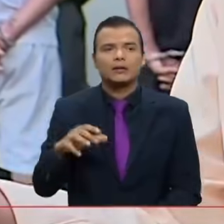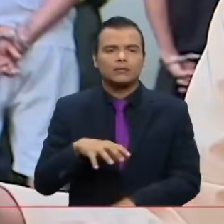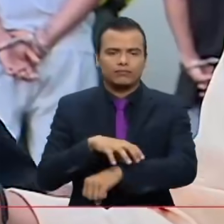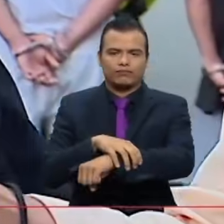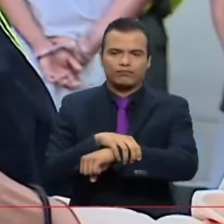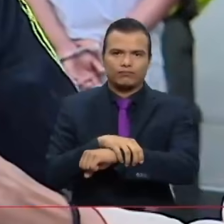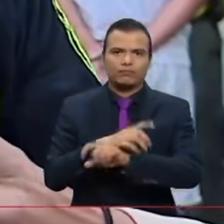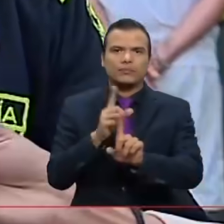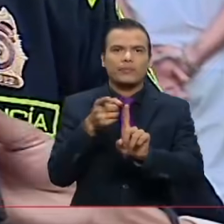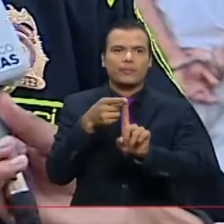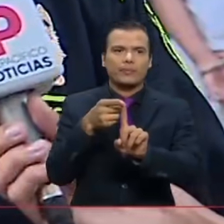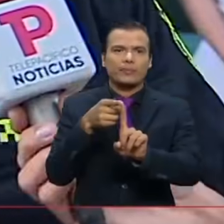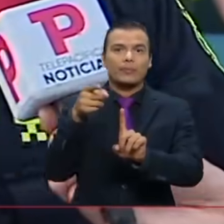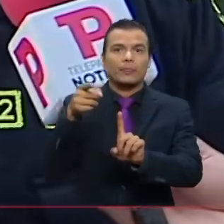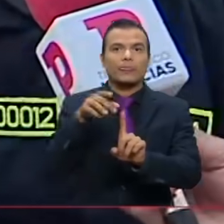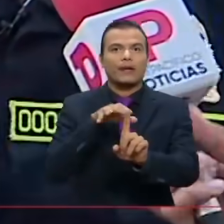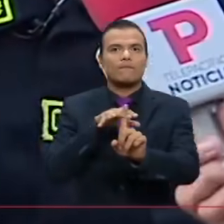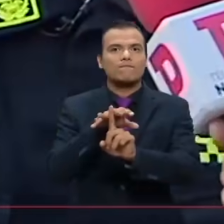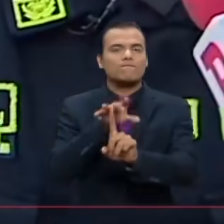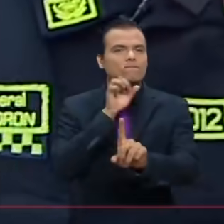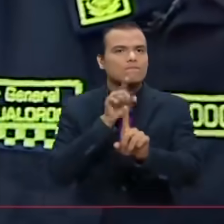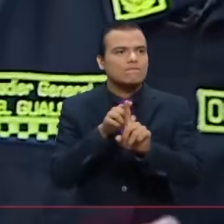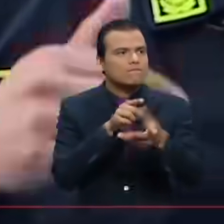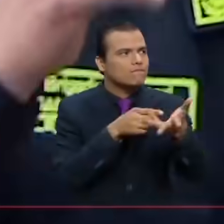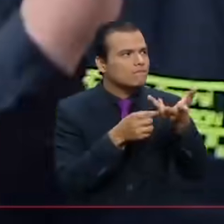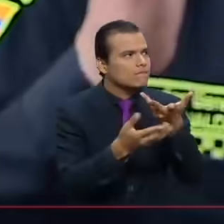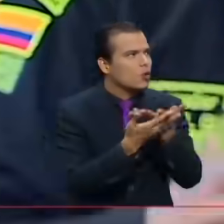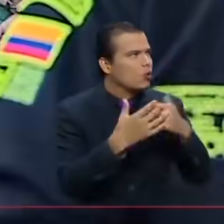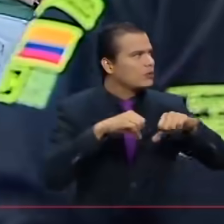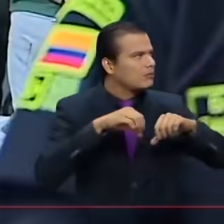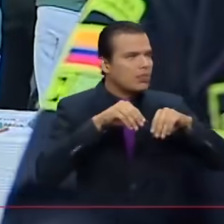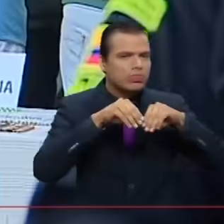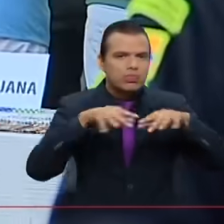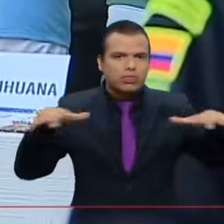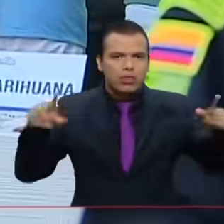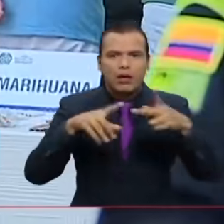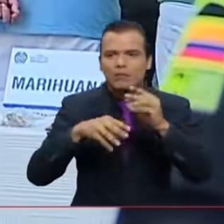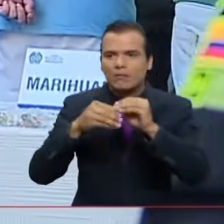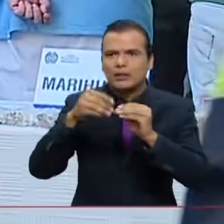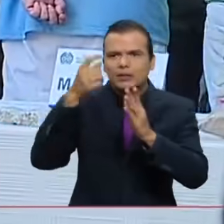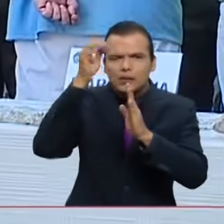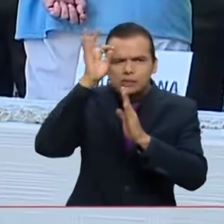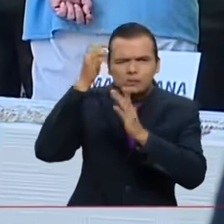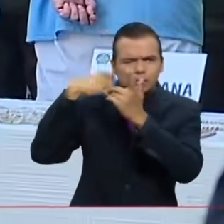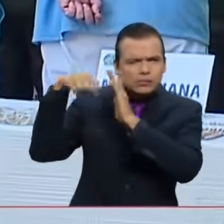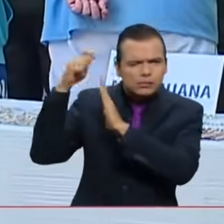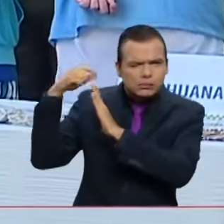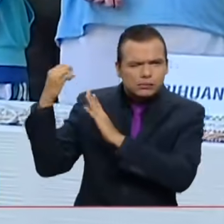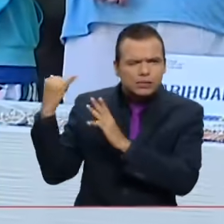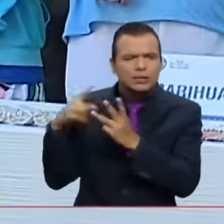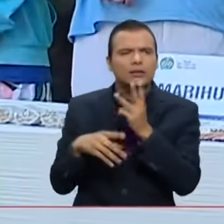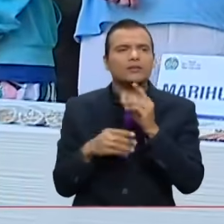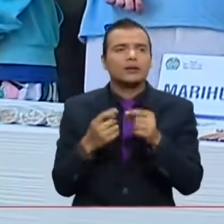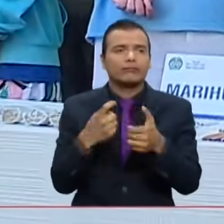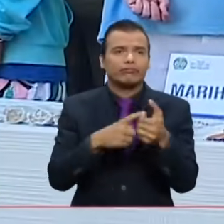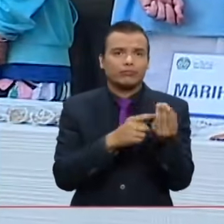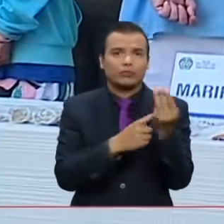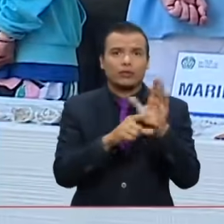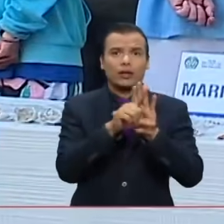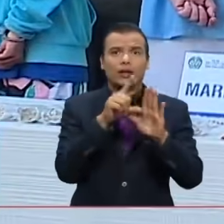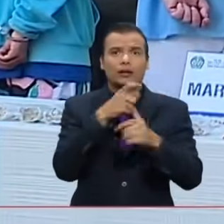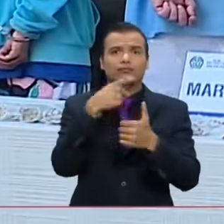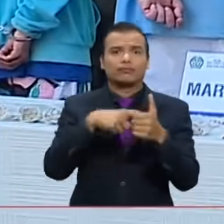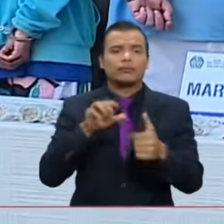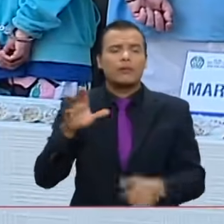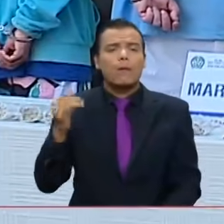captura primero por ser dinamizador, instrumentalizador, por venta de estupefacientes, por hacer parte de una estructura criminal